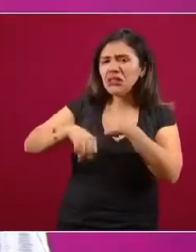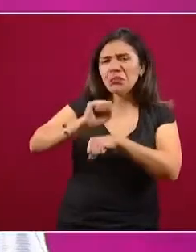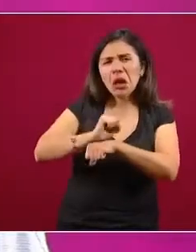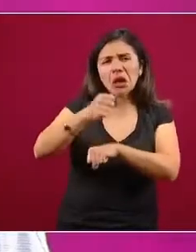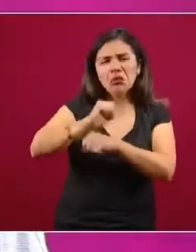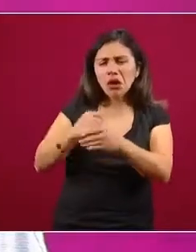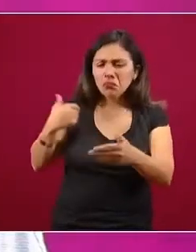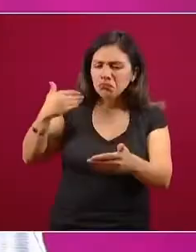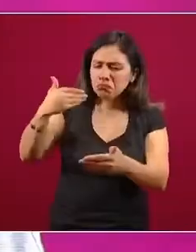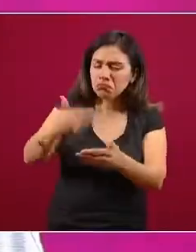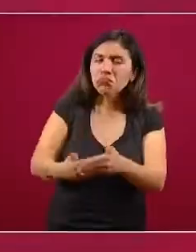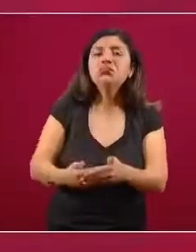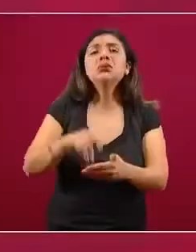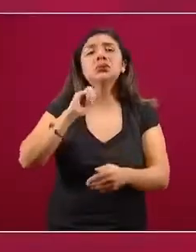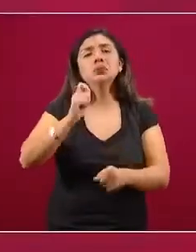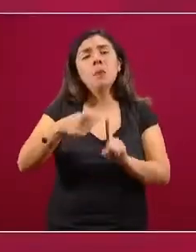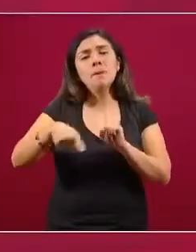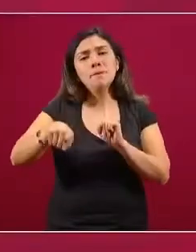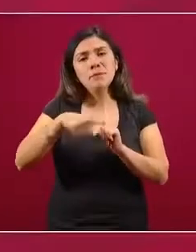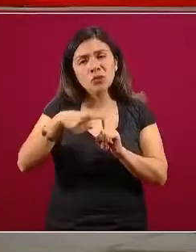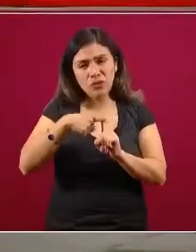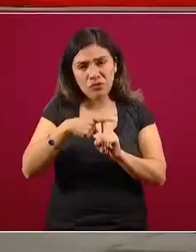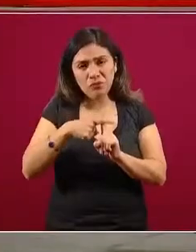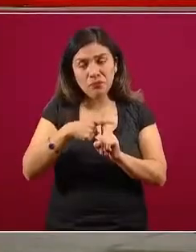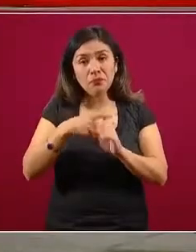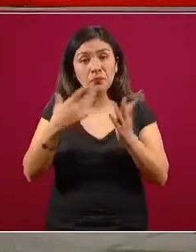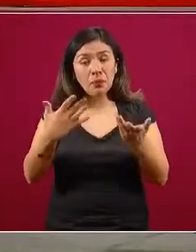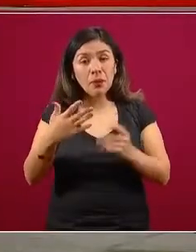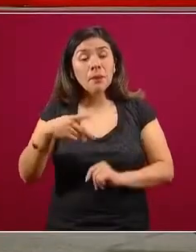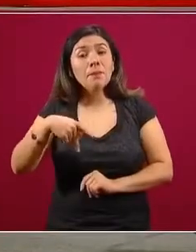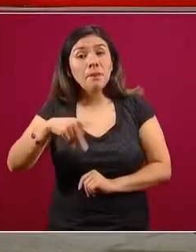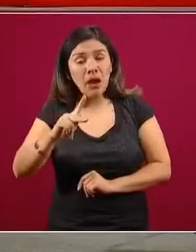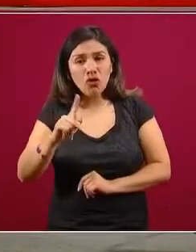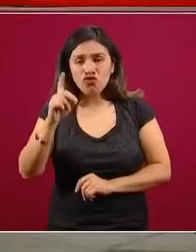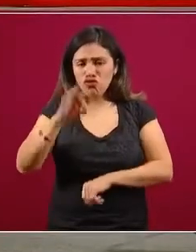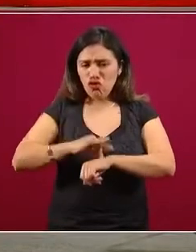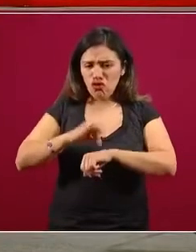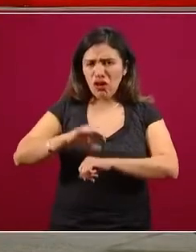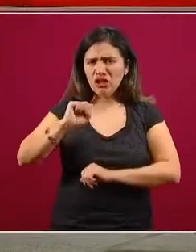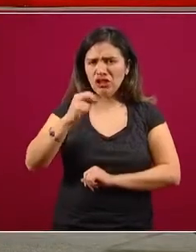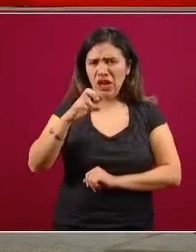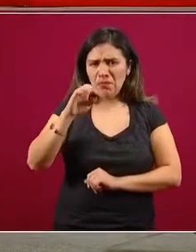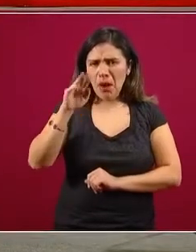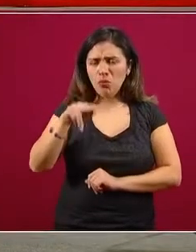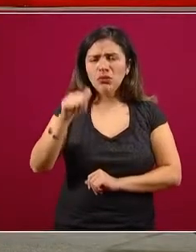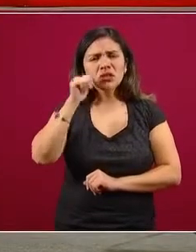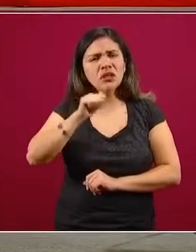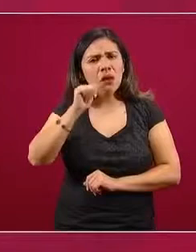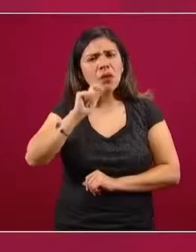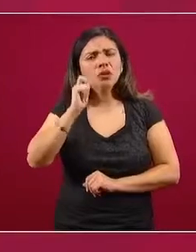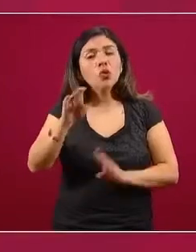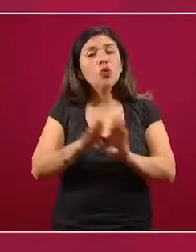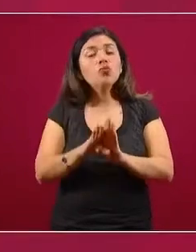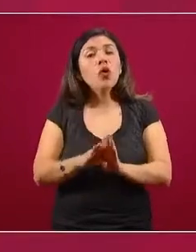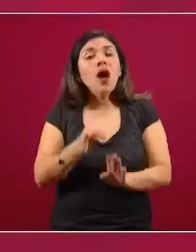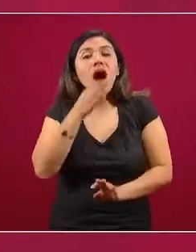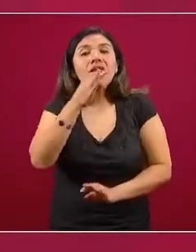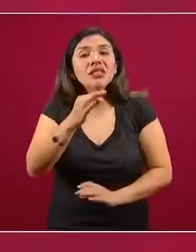en rendimientos positivos. A pesar de ello, la doctora Sheinbaum siempre mantiene una señal de